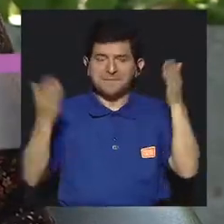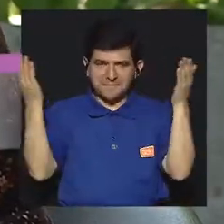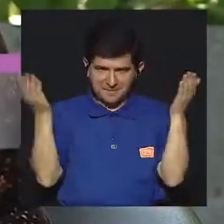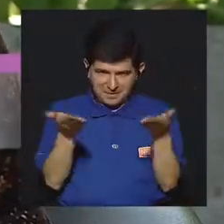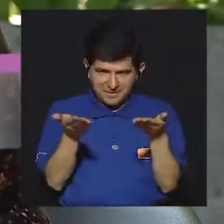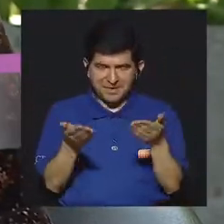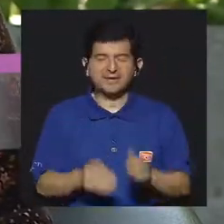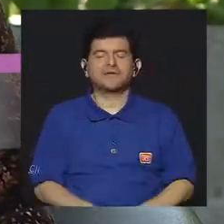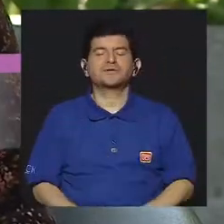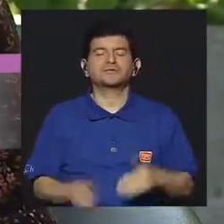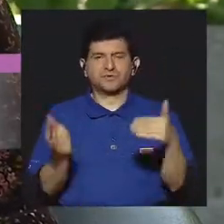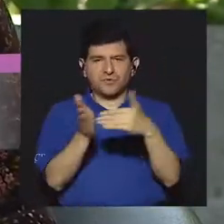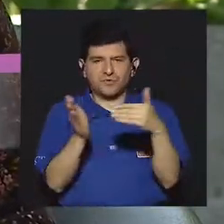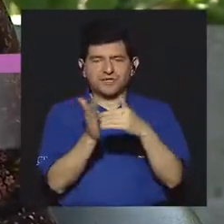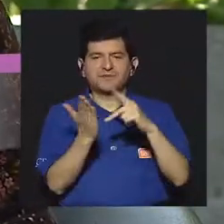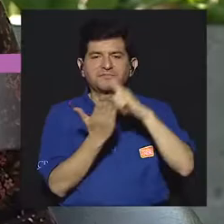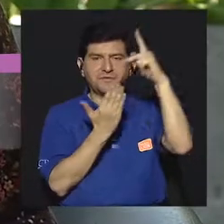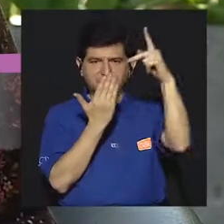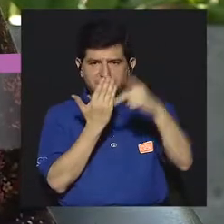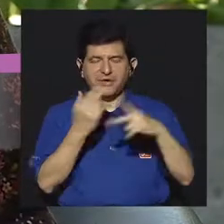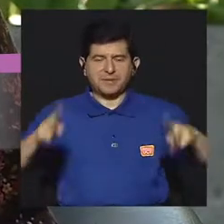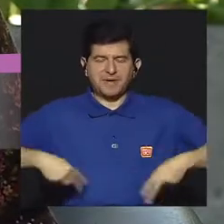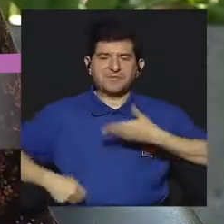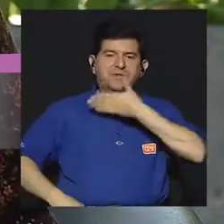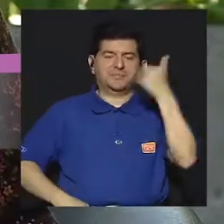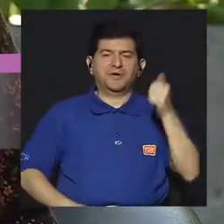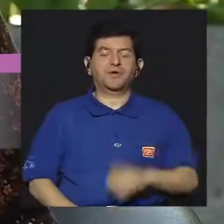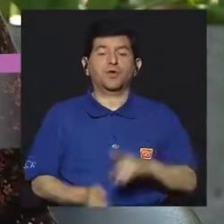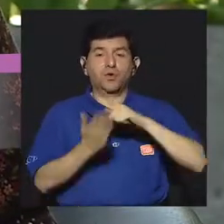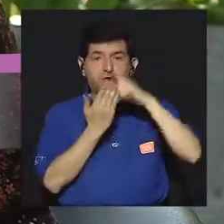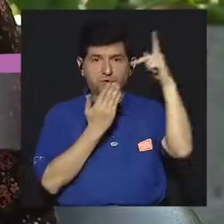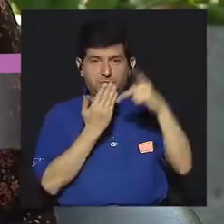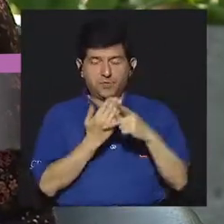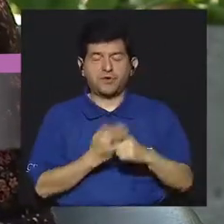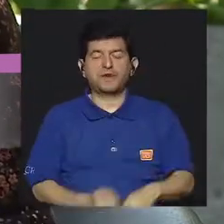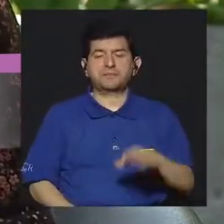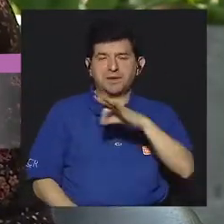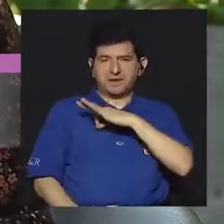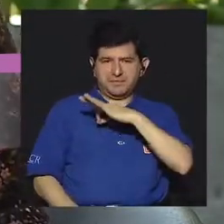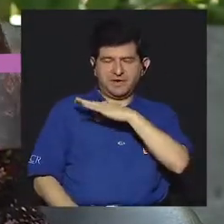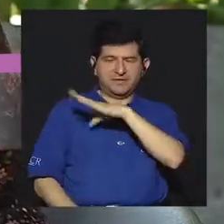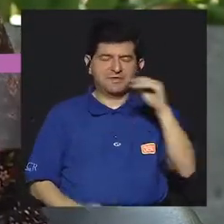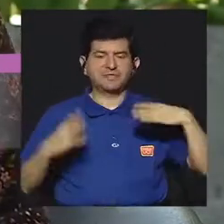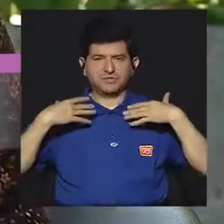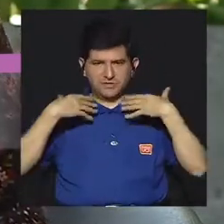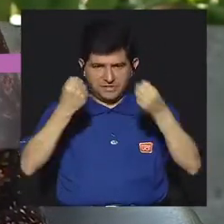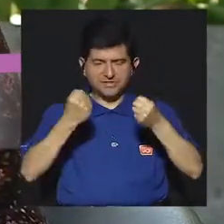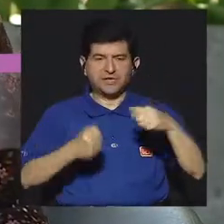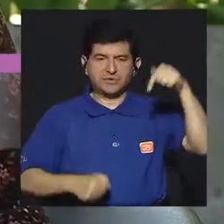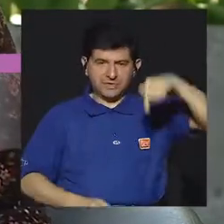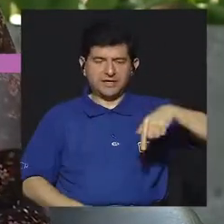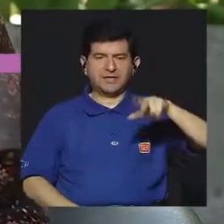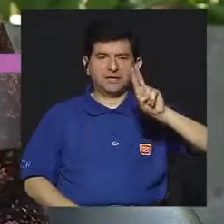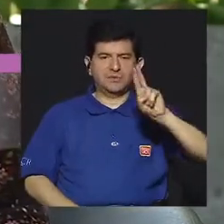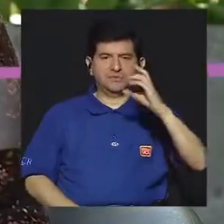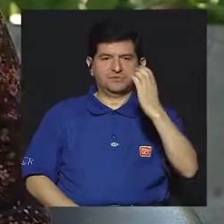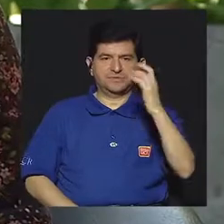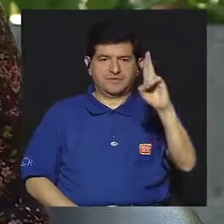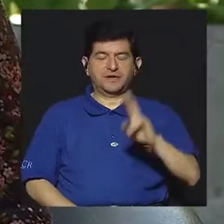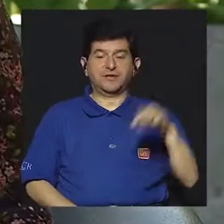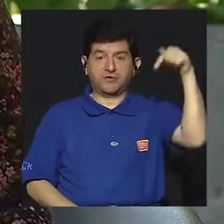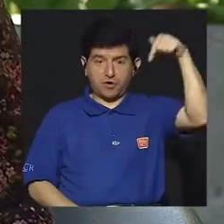tal? Bienvenidos y bienvenidas una vez más a su revista Vivir Mejor, la revista de Bienestar y Salud de la Universidad de Costa